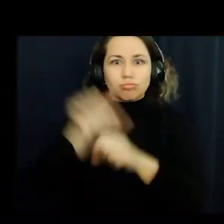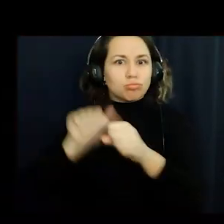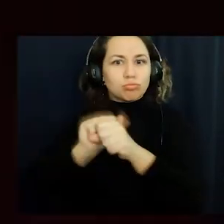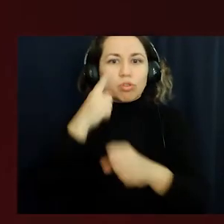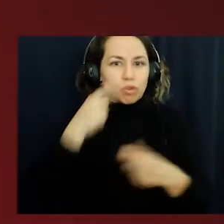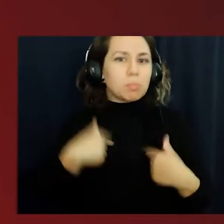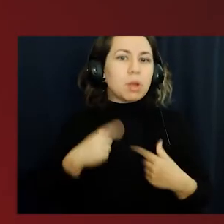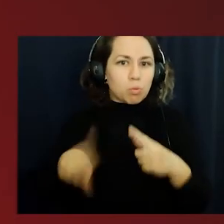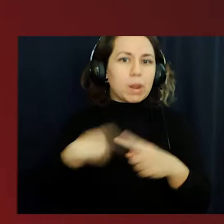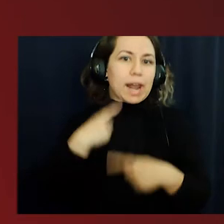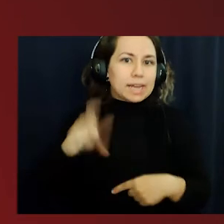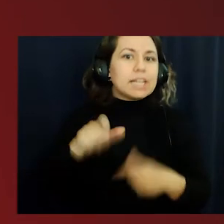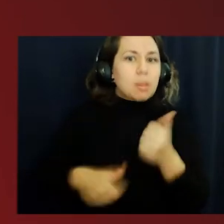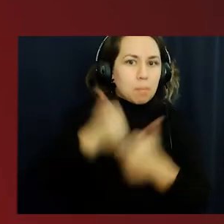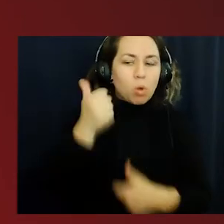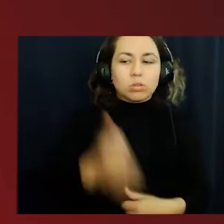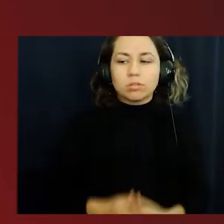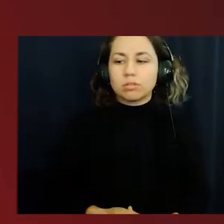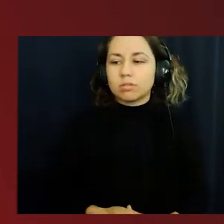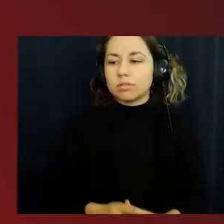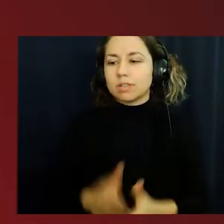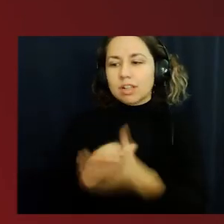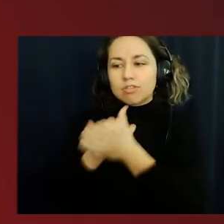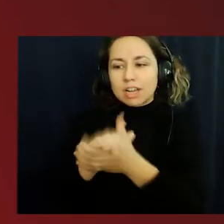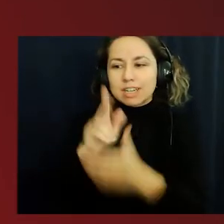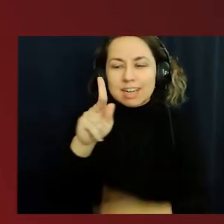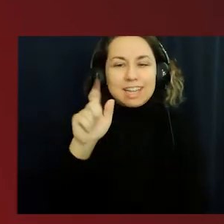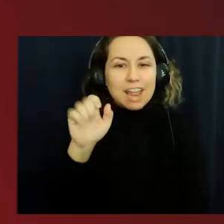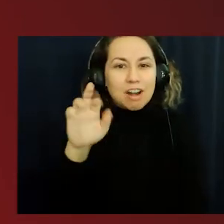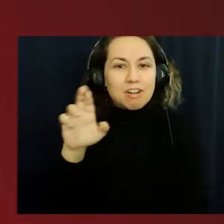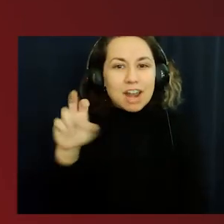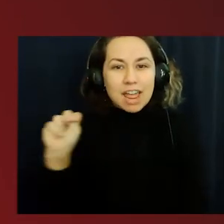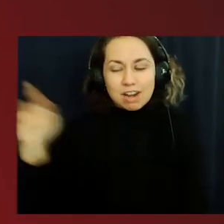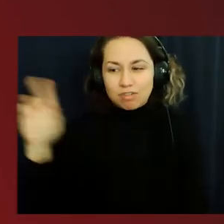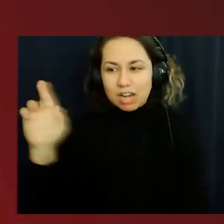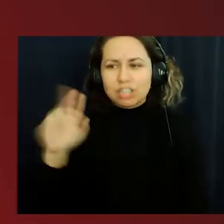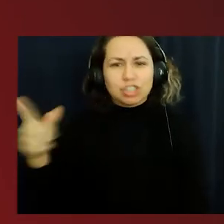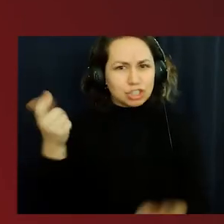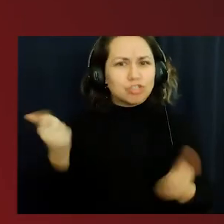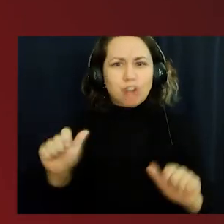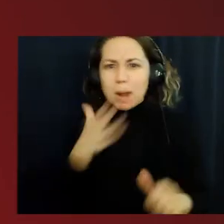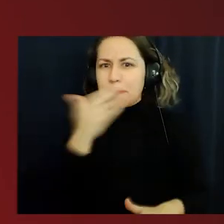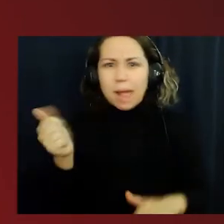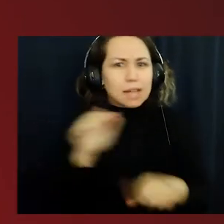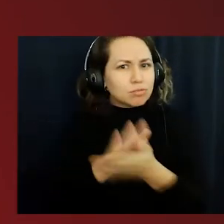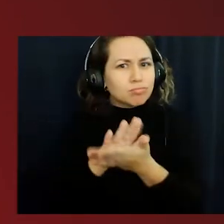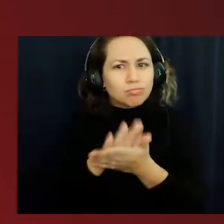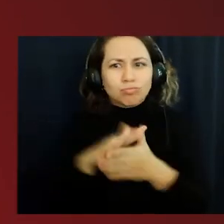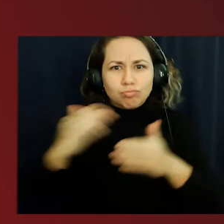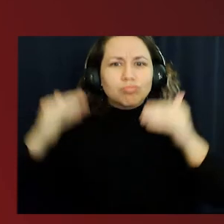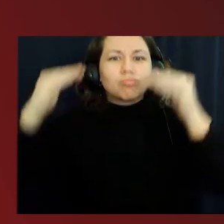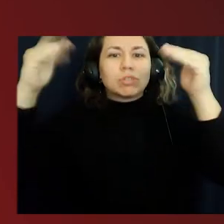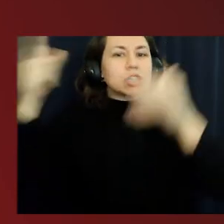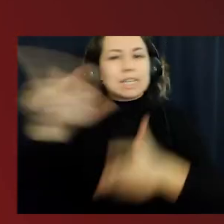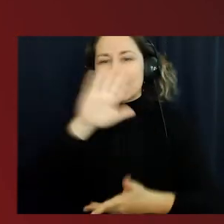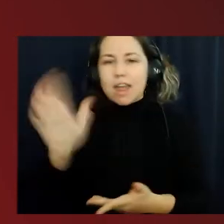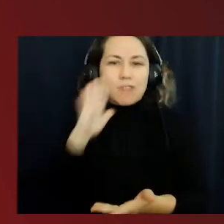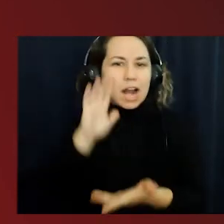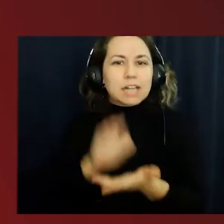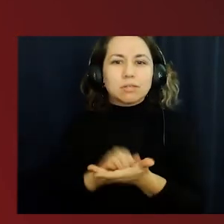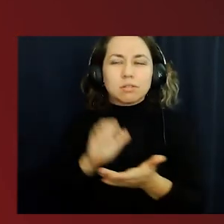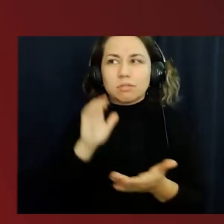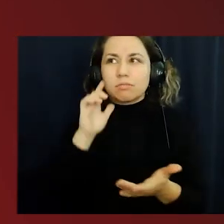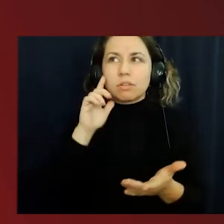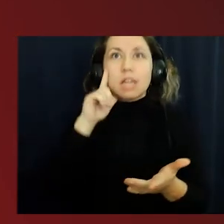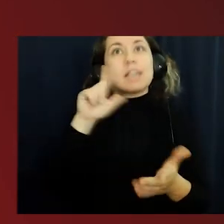más. Felicidades a Karen Reyes, siempre se esfuerza a sus mejores estudios y nunca esperó ser reconocida por esto.